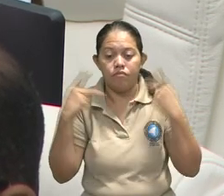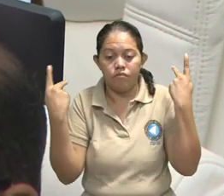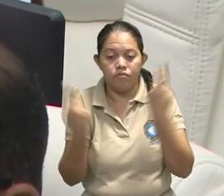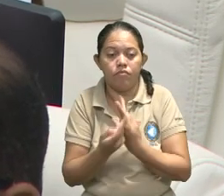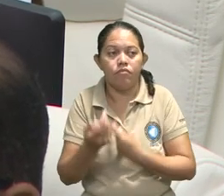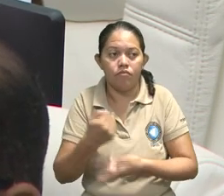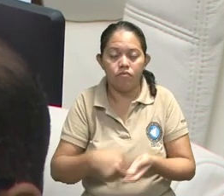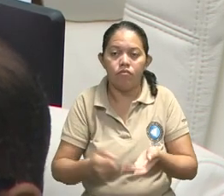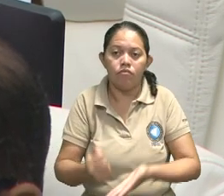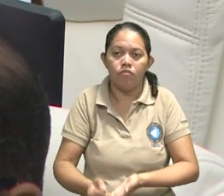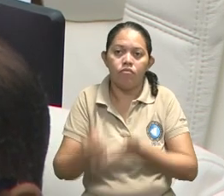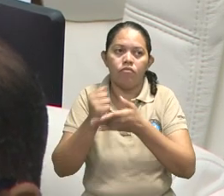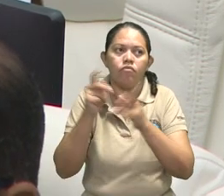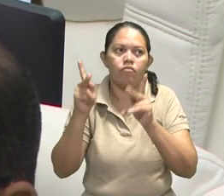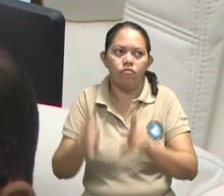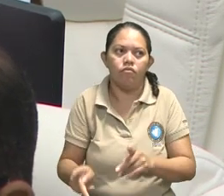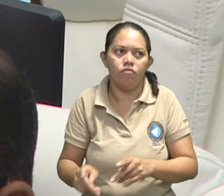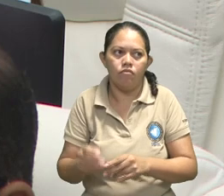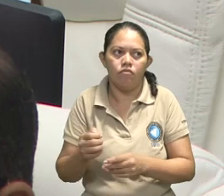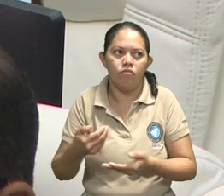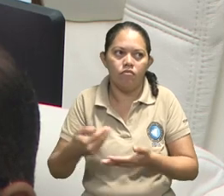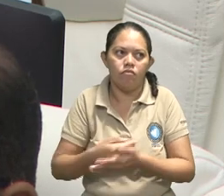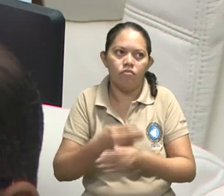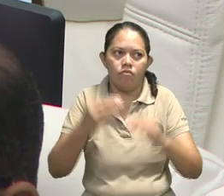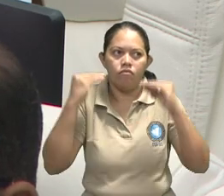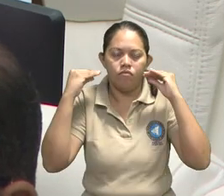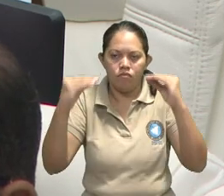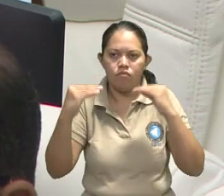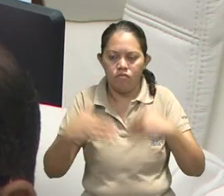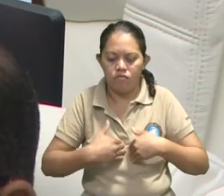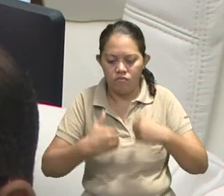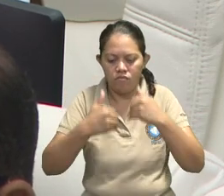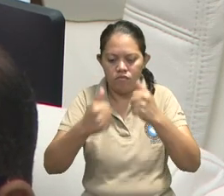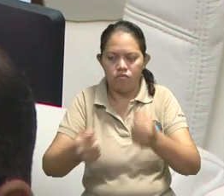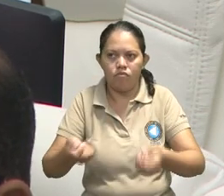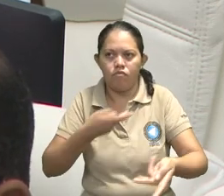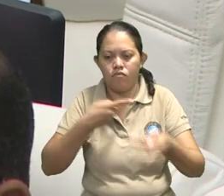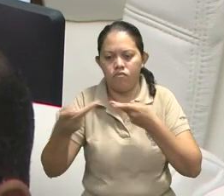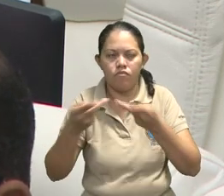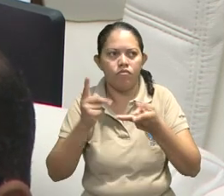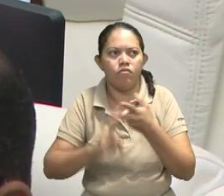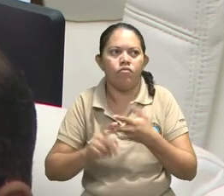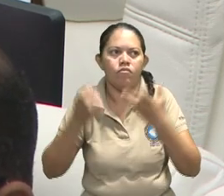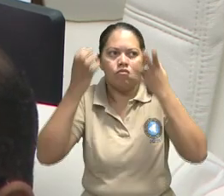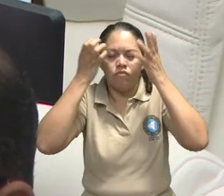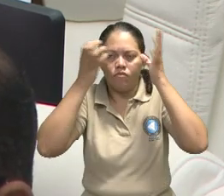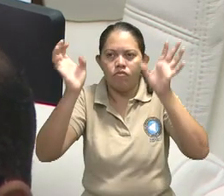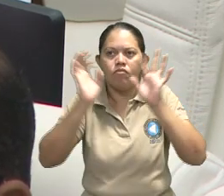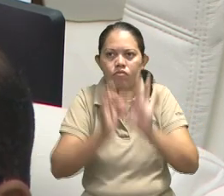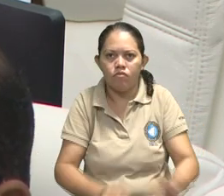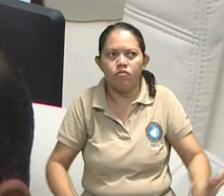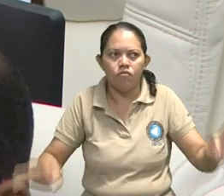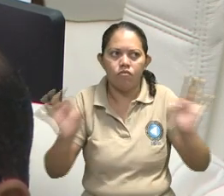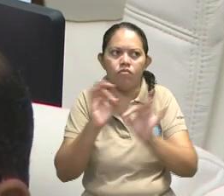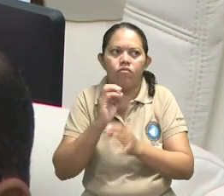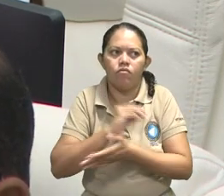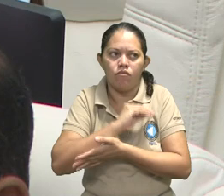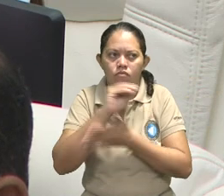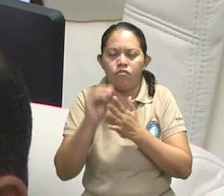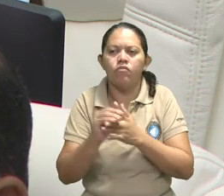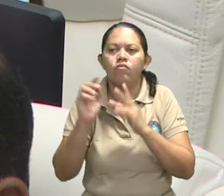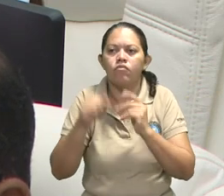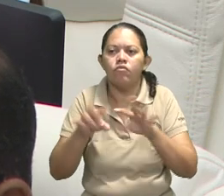vulnerable sea beneficiada y actualizada en temas de educación, salud, comercio, emprendedurismo, entre otros. Por tanto, esta reforma